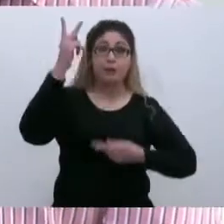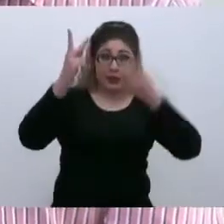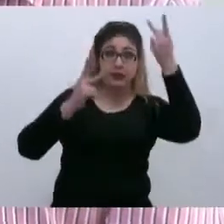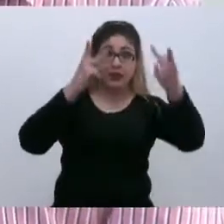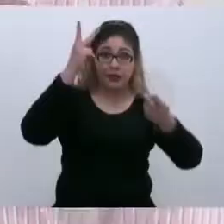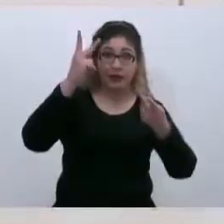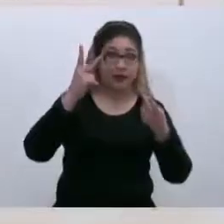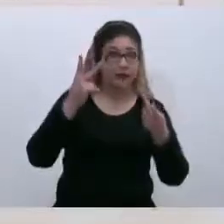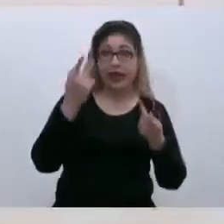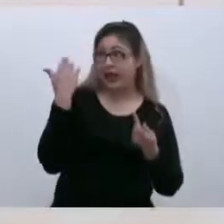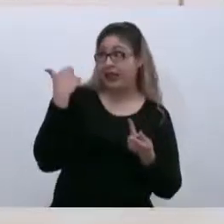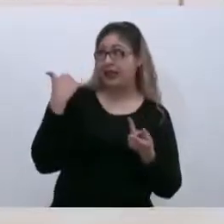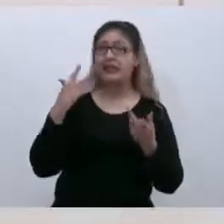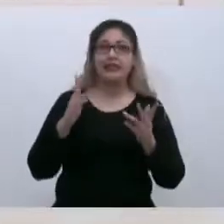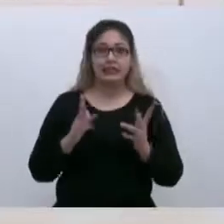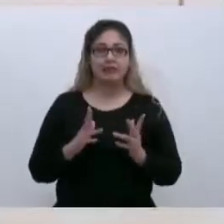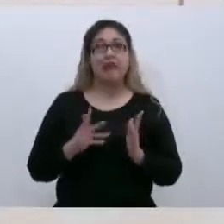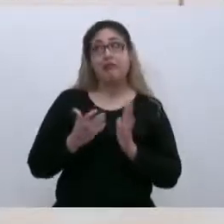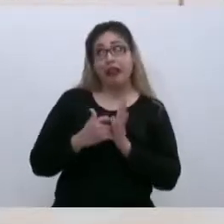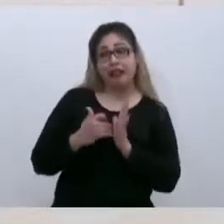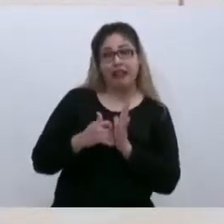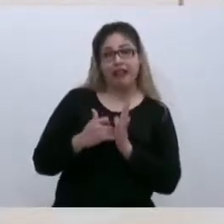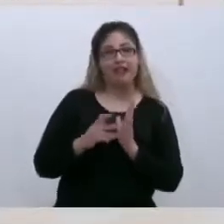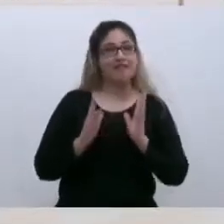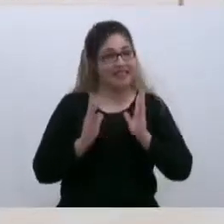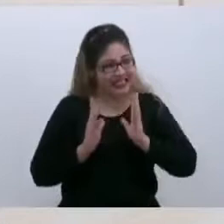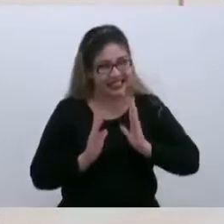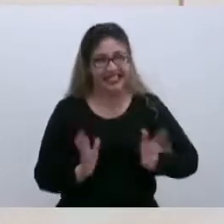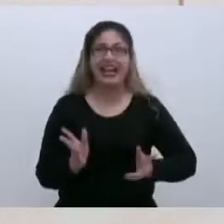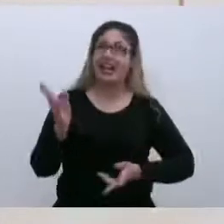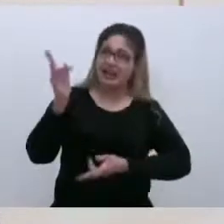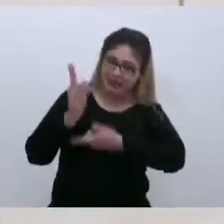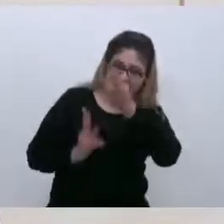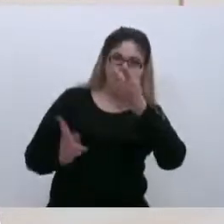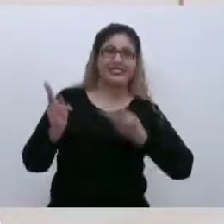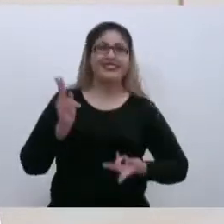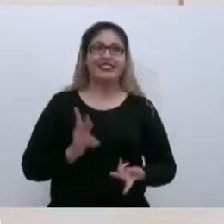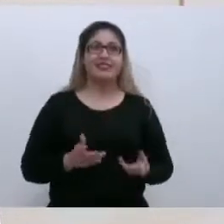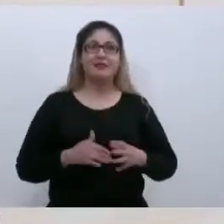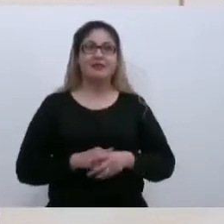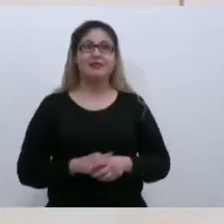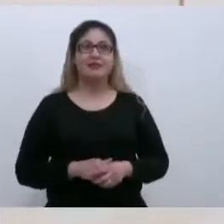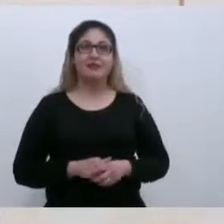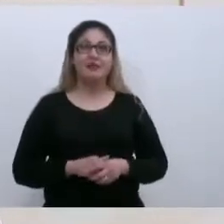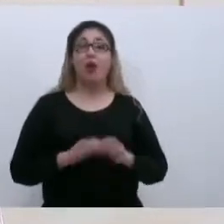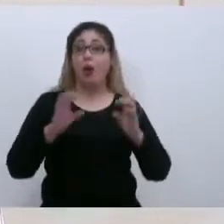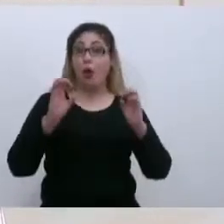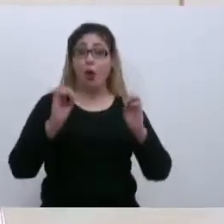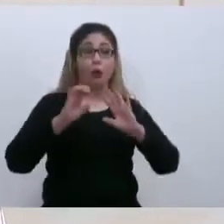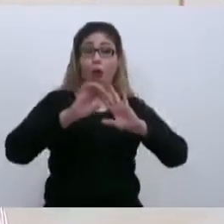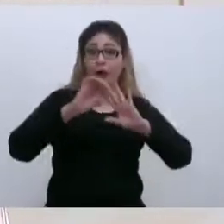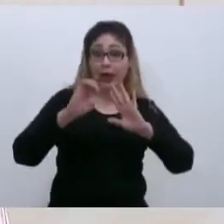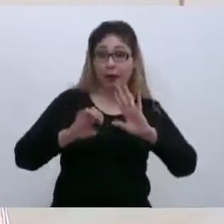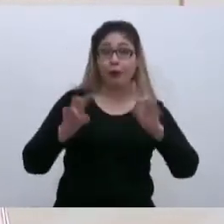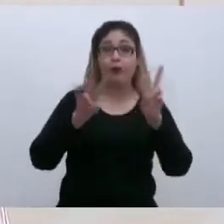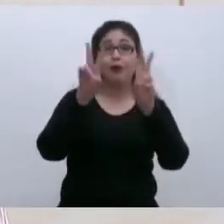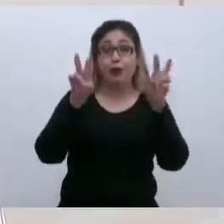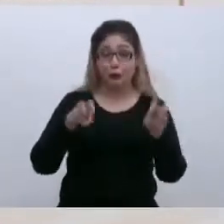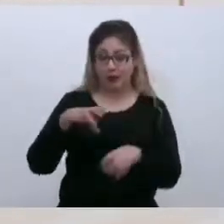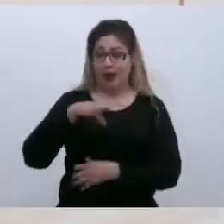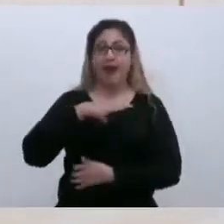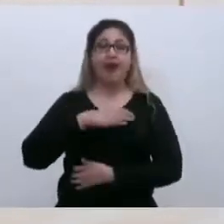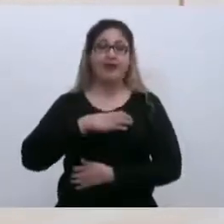el acelerador lineal para atender enfermos de cáncer y